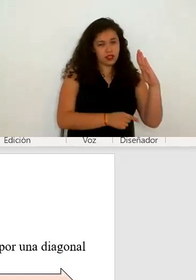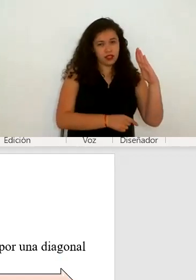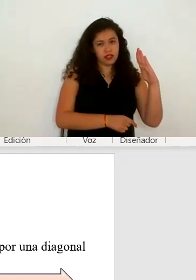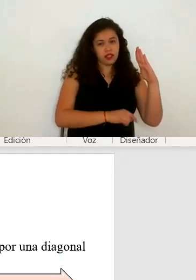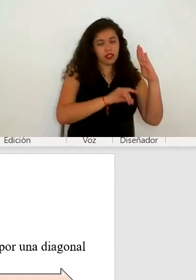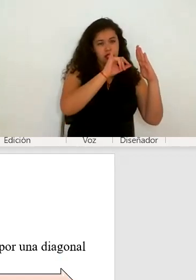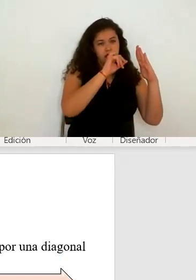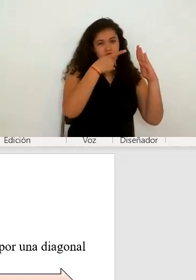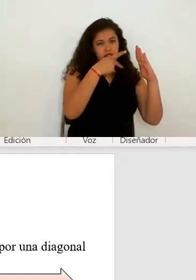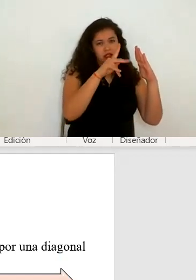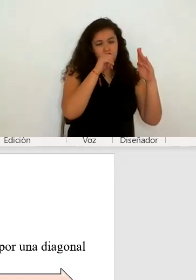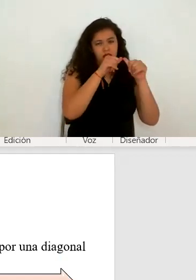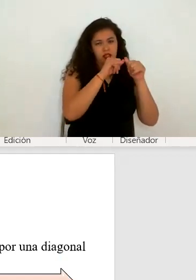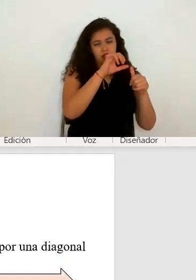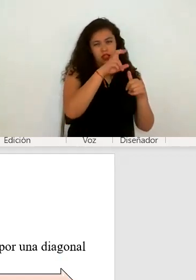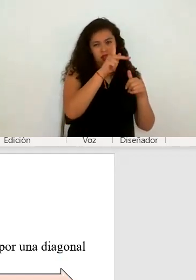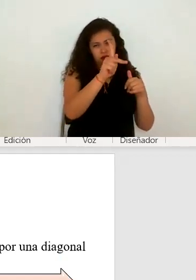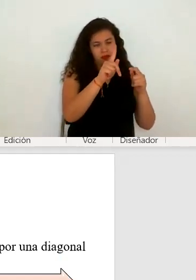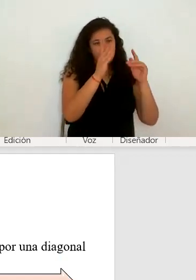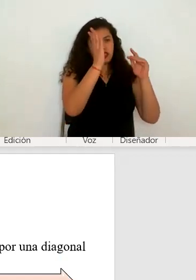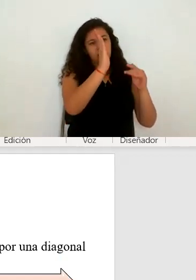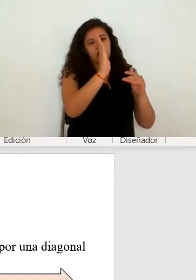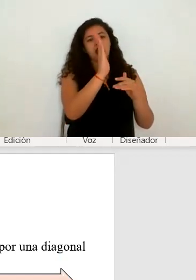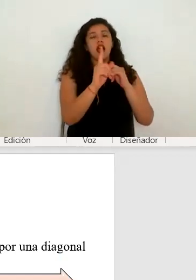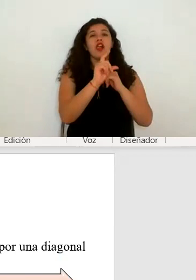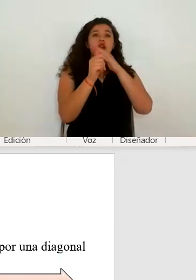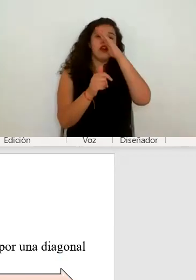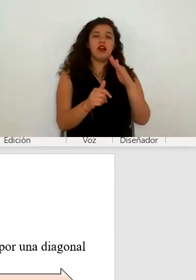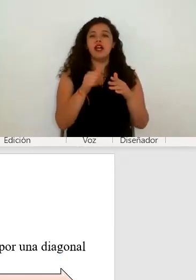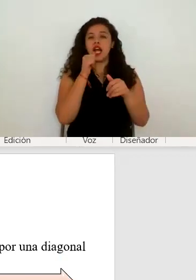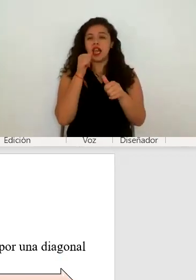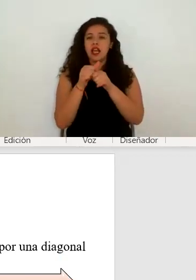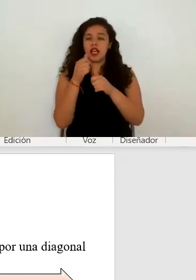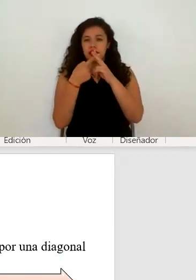la IAP. Después se anotarán las iniciales de la persona,